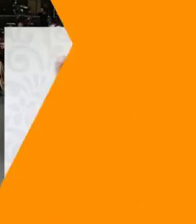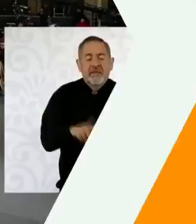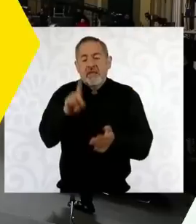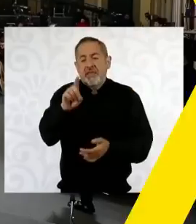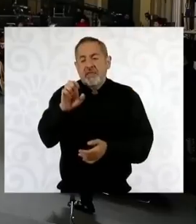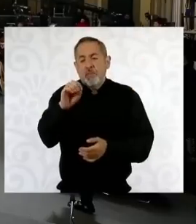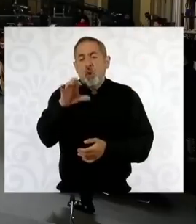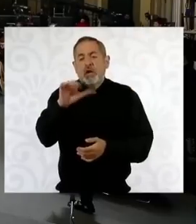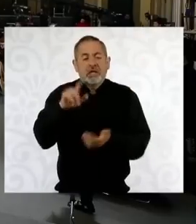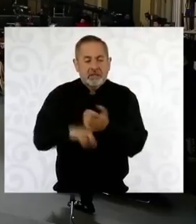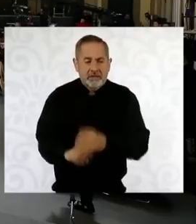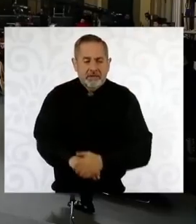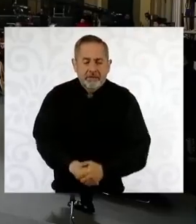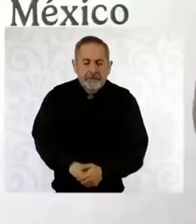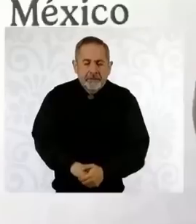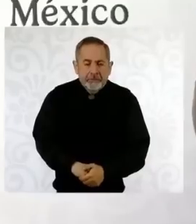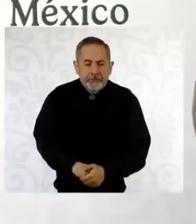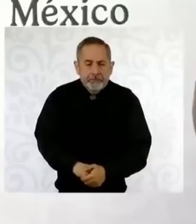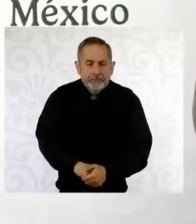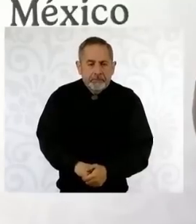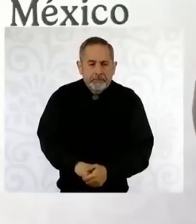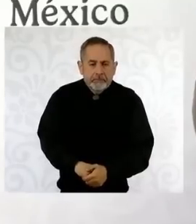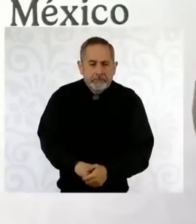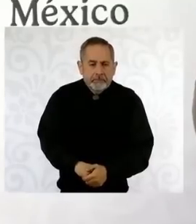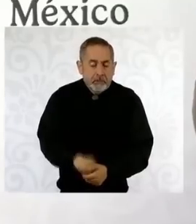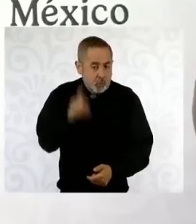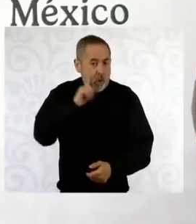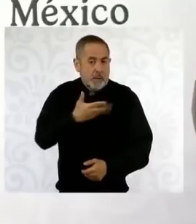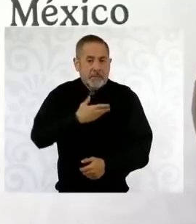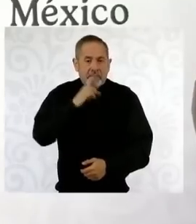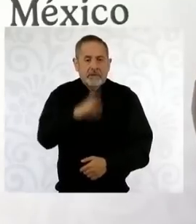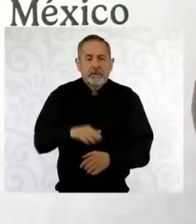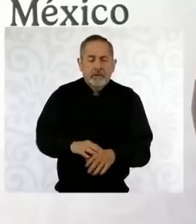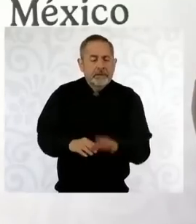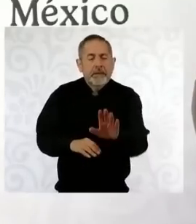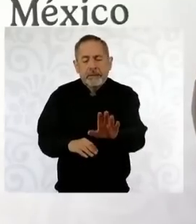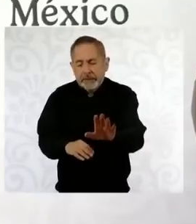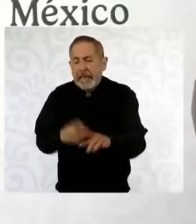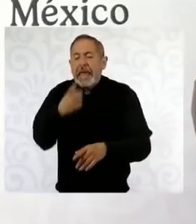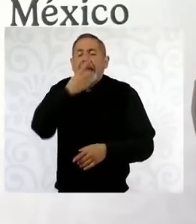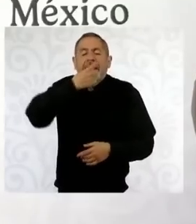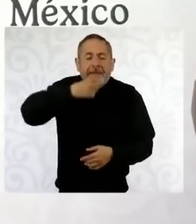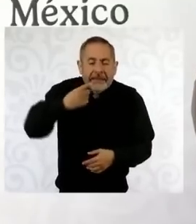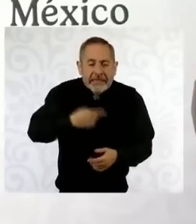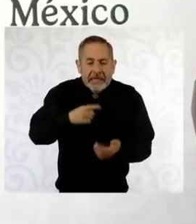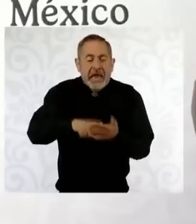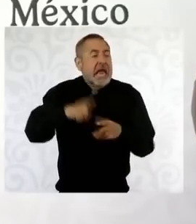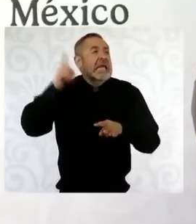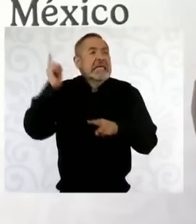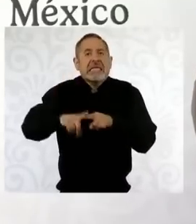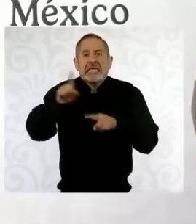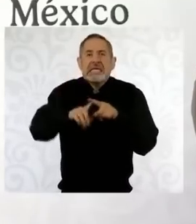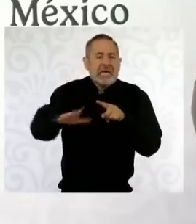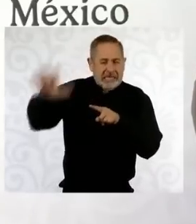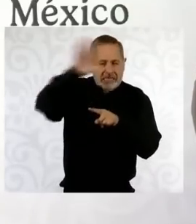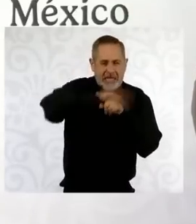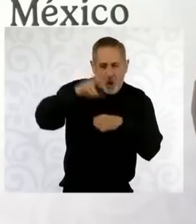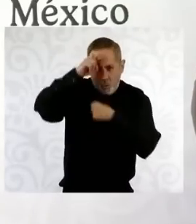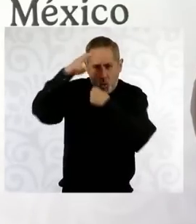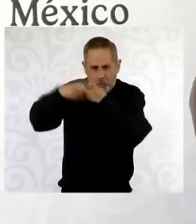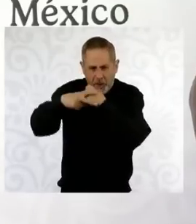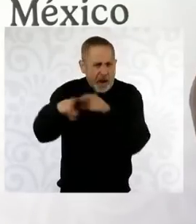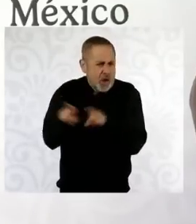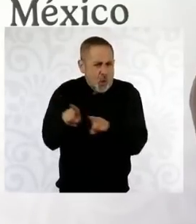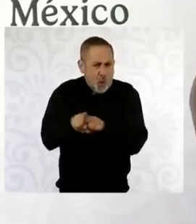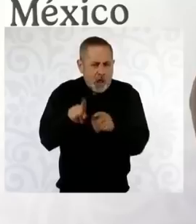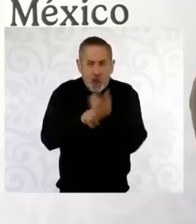Que me digan qué país en Europa no busca que… Ellos tienen régimen parlamentario, muchos de ellos,